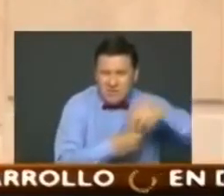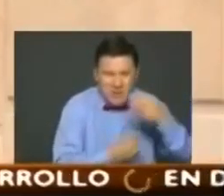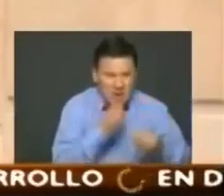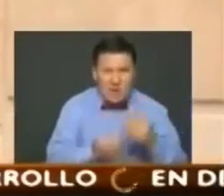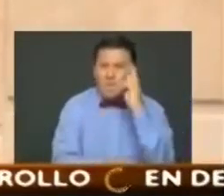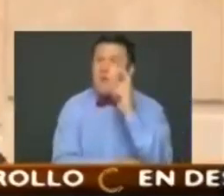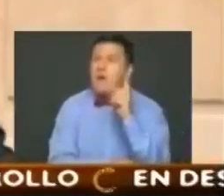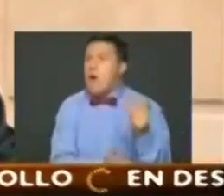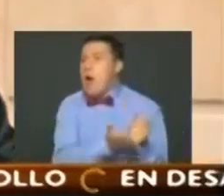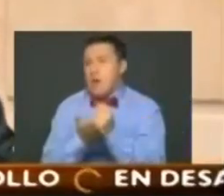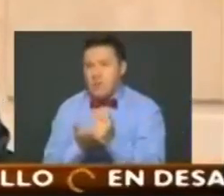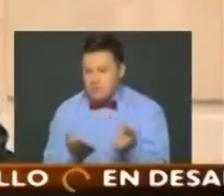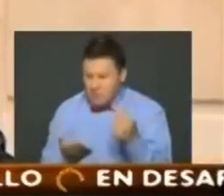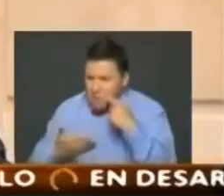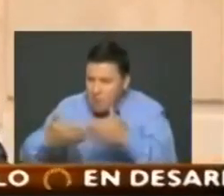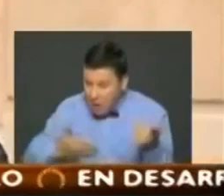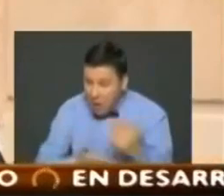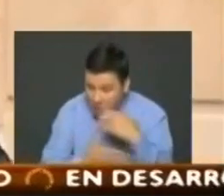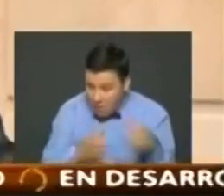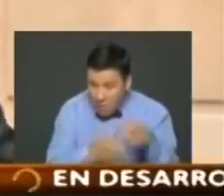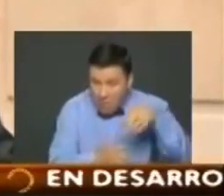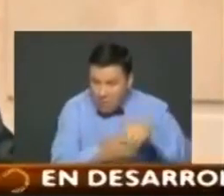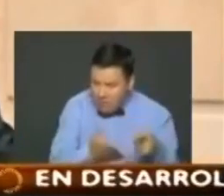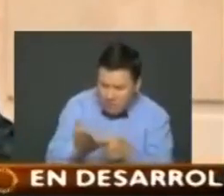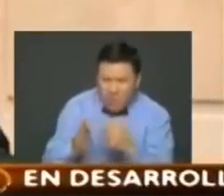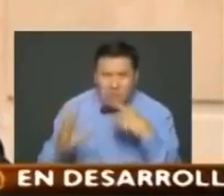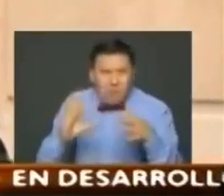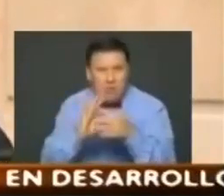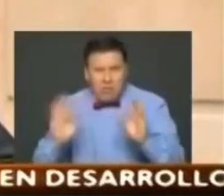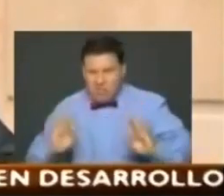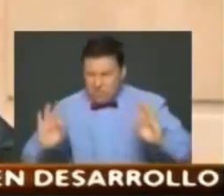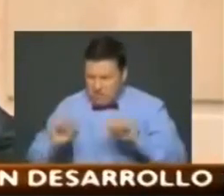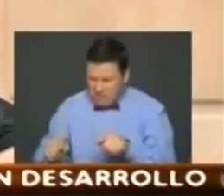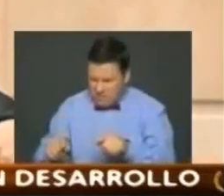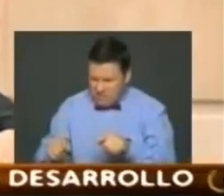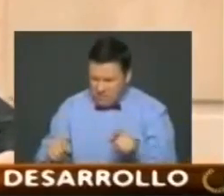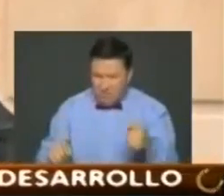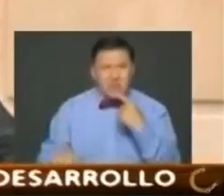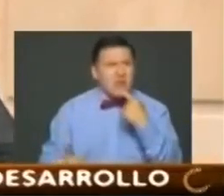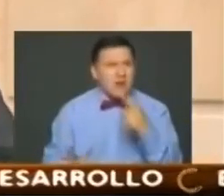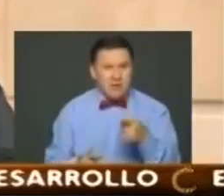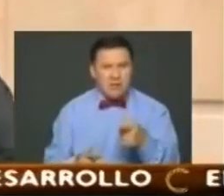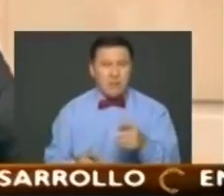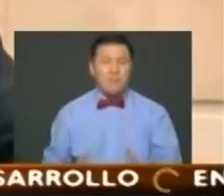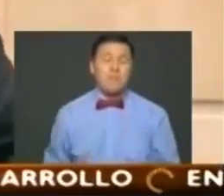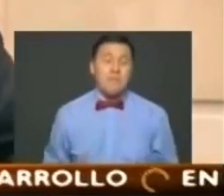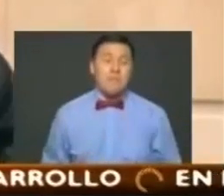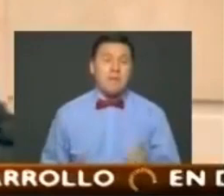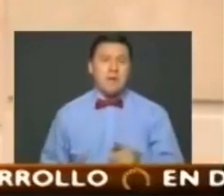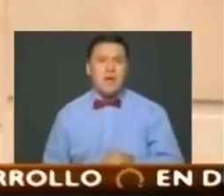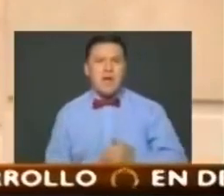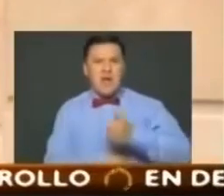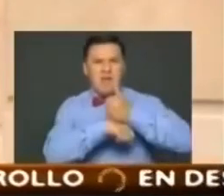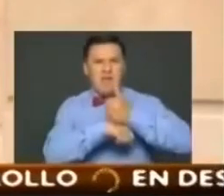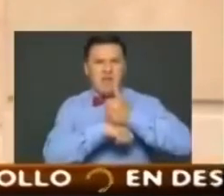denuncias de la convivir a las fiscalías. En cambio, sí hay, por ejemplo, una declaración del jefe